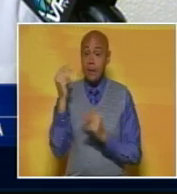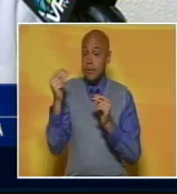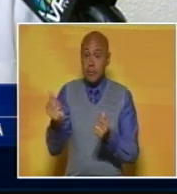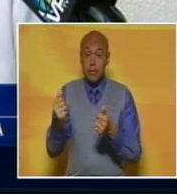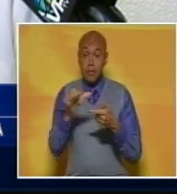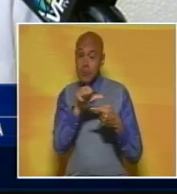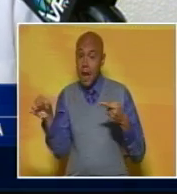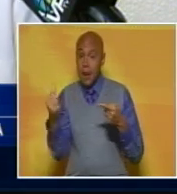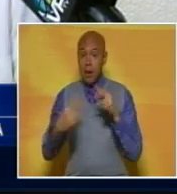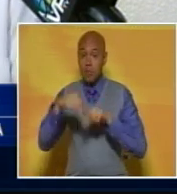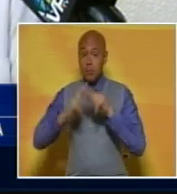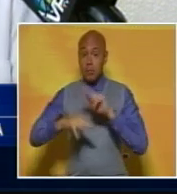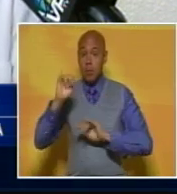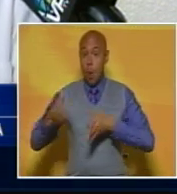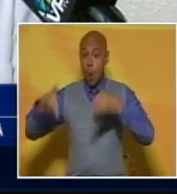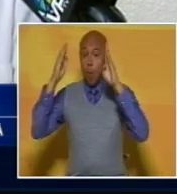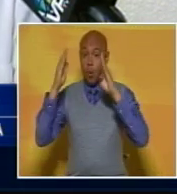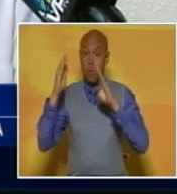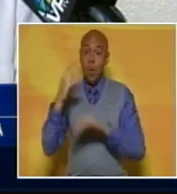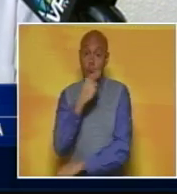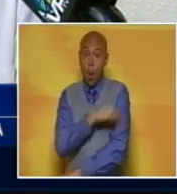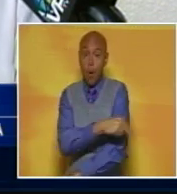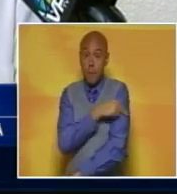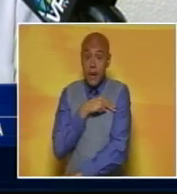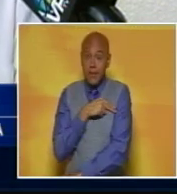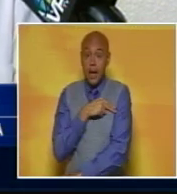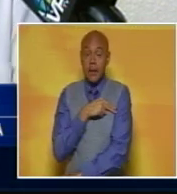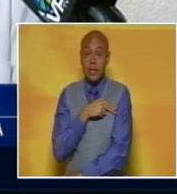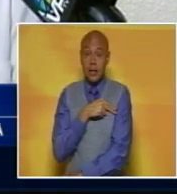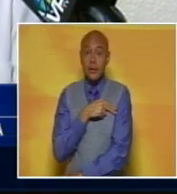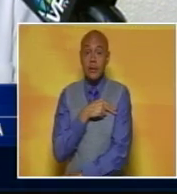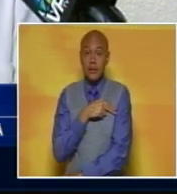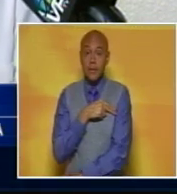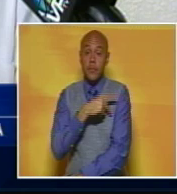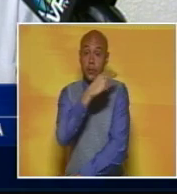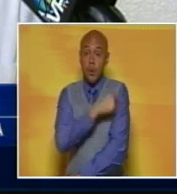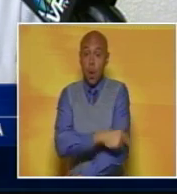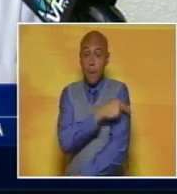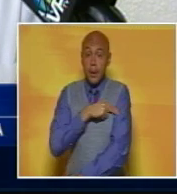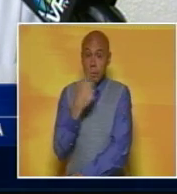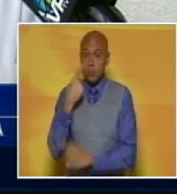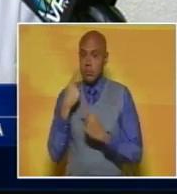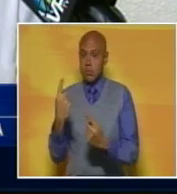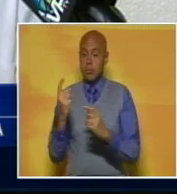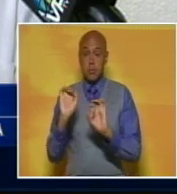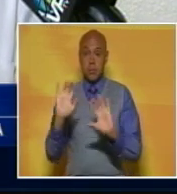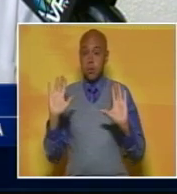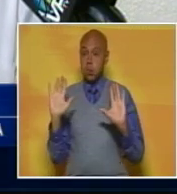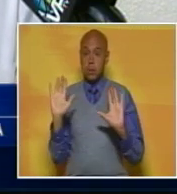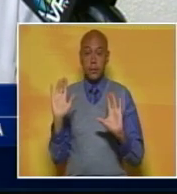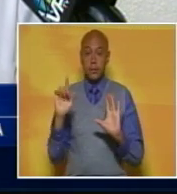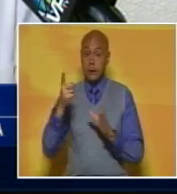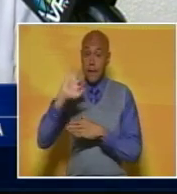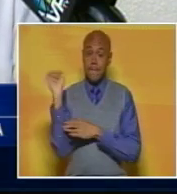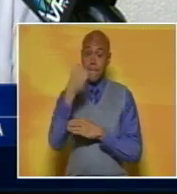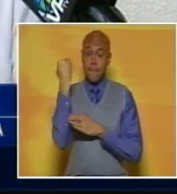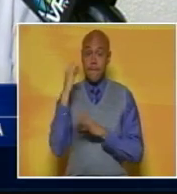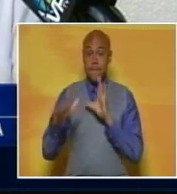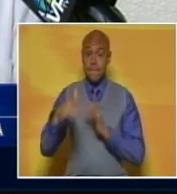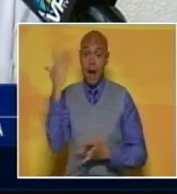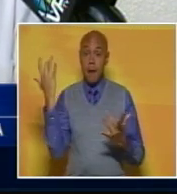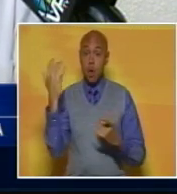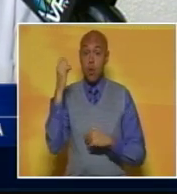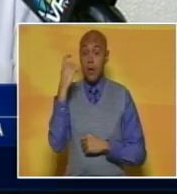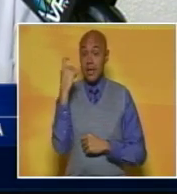un hospital. Realmente nos pareció un récord Guinness, porque en 10 días hacer